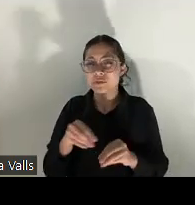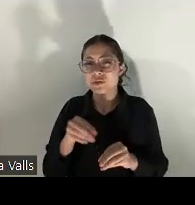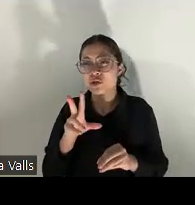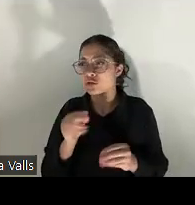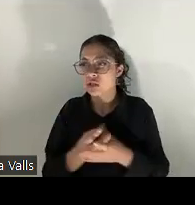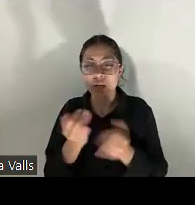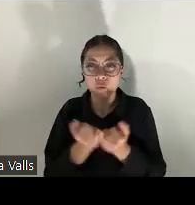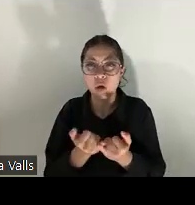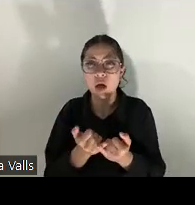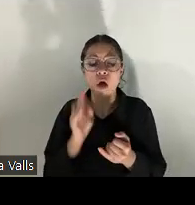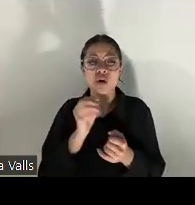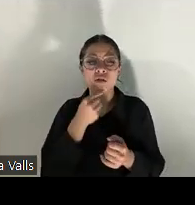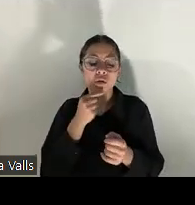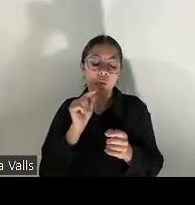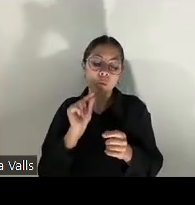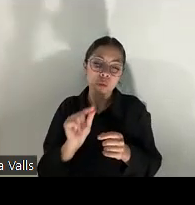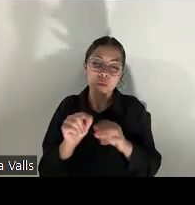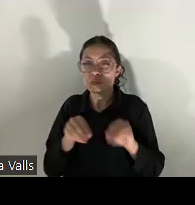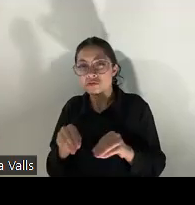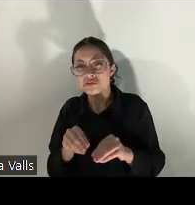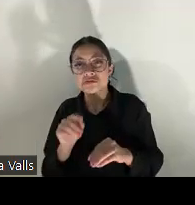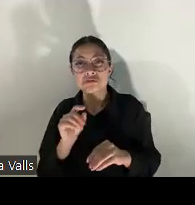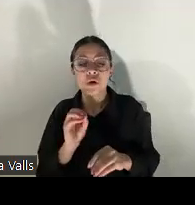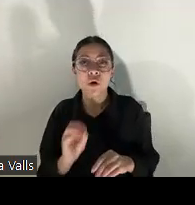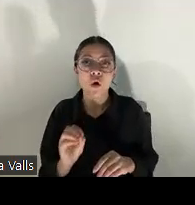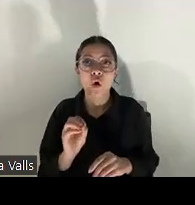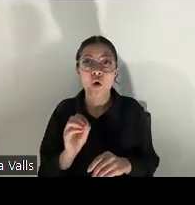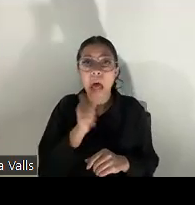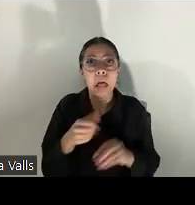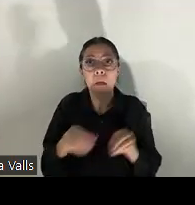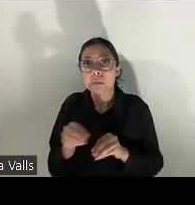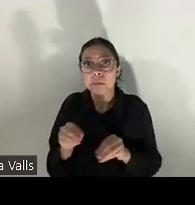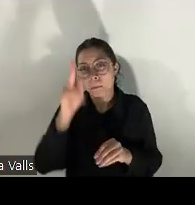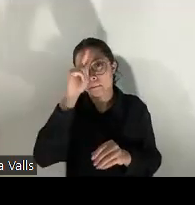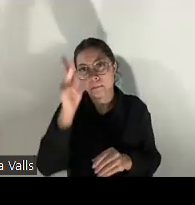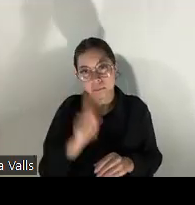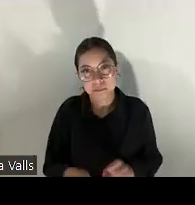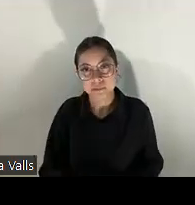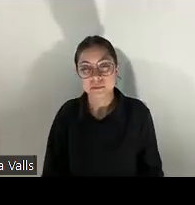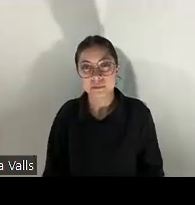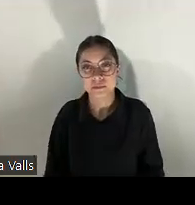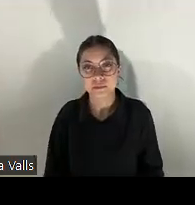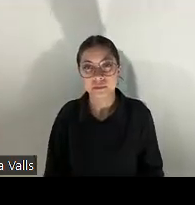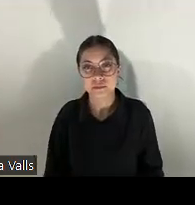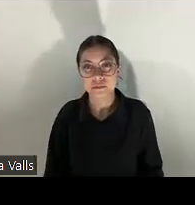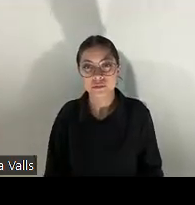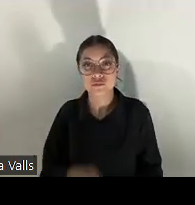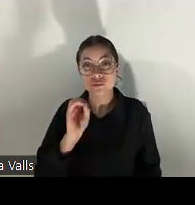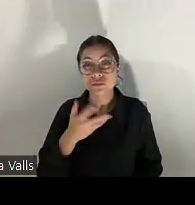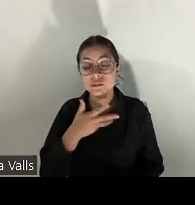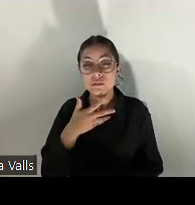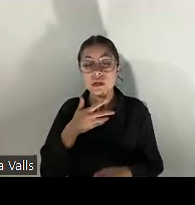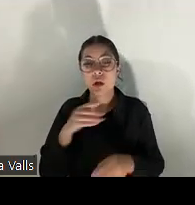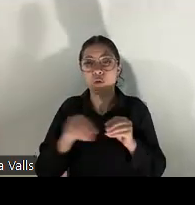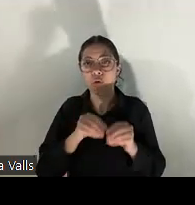o ausentes, un niño que se mueve poco o que no se mueve, peor todavía. Si tiene algún tipo de movimiento